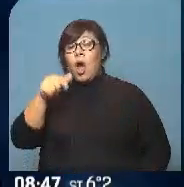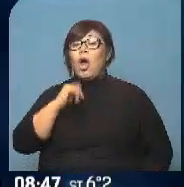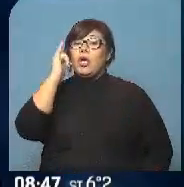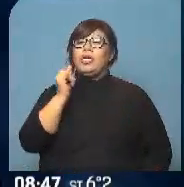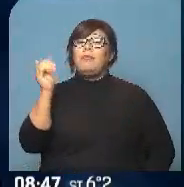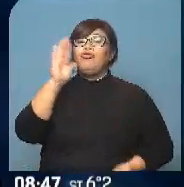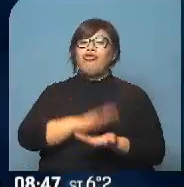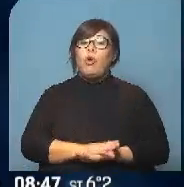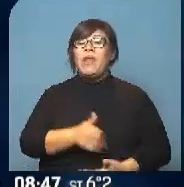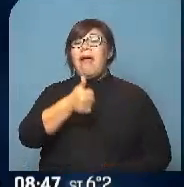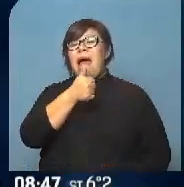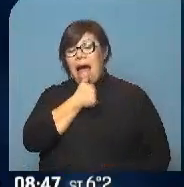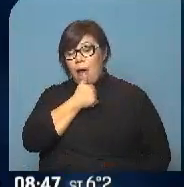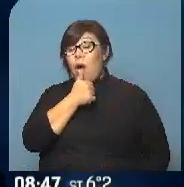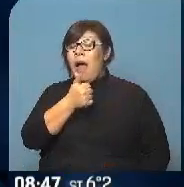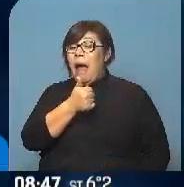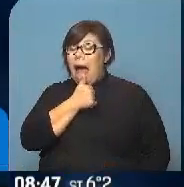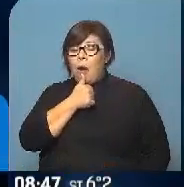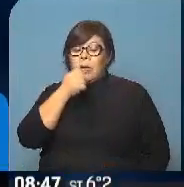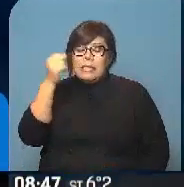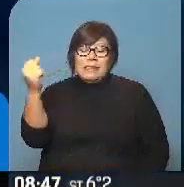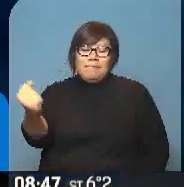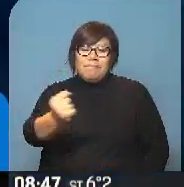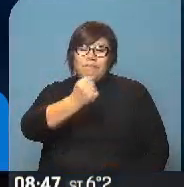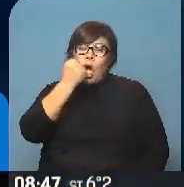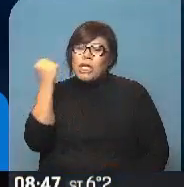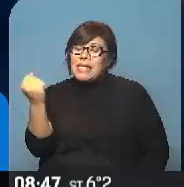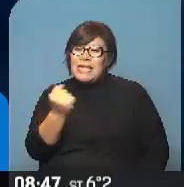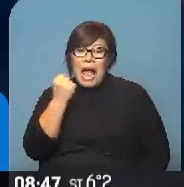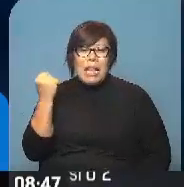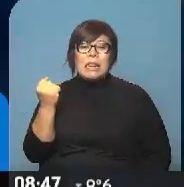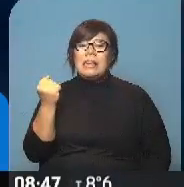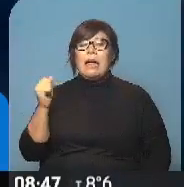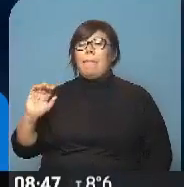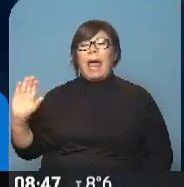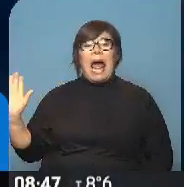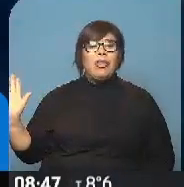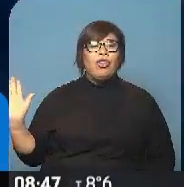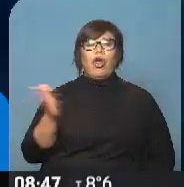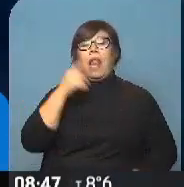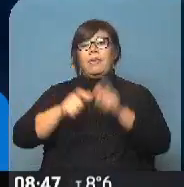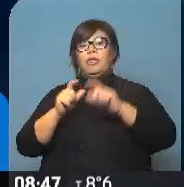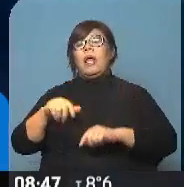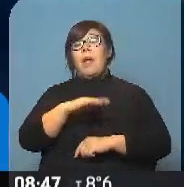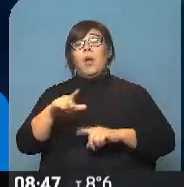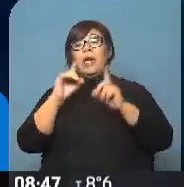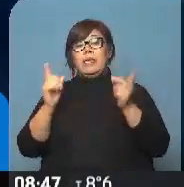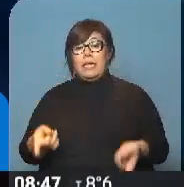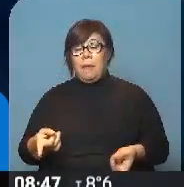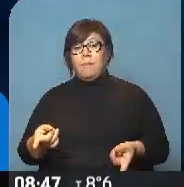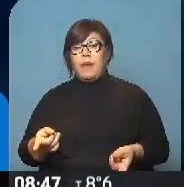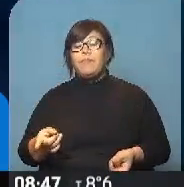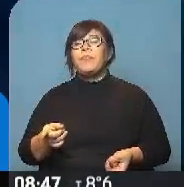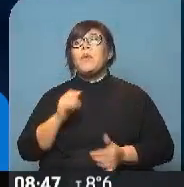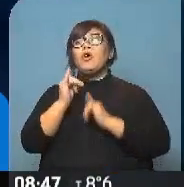más y nada menos que un recurso indispensable para todos y en todos los ámbitos vamos a hablar de una manera como si fuese un semáforo en rojo amarillo